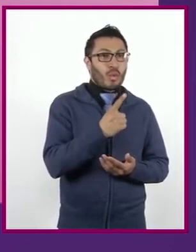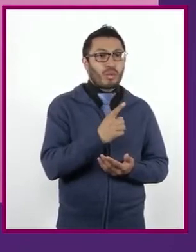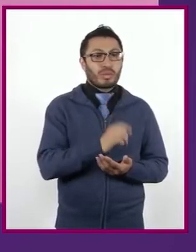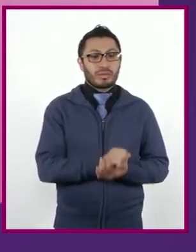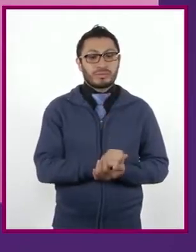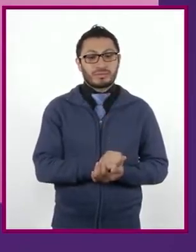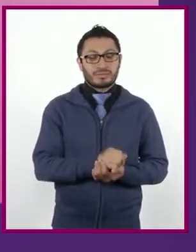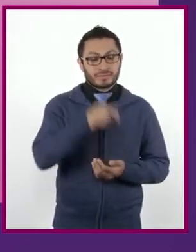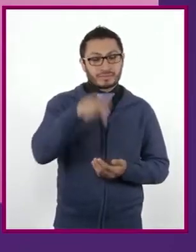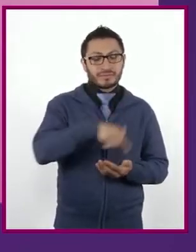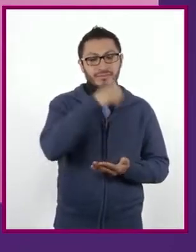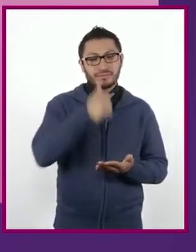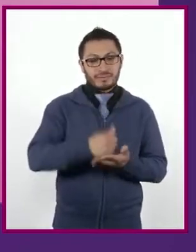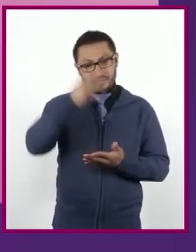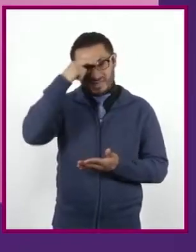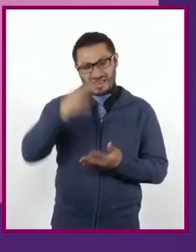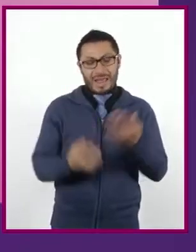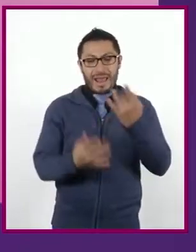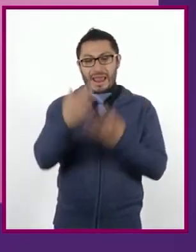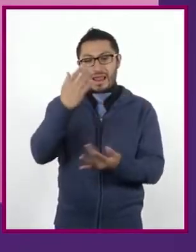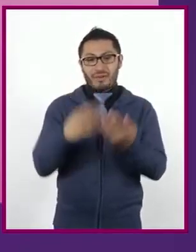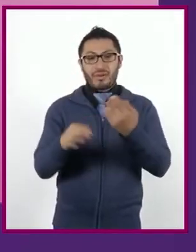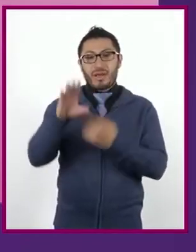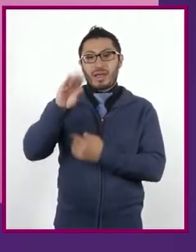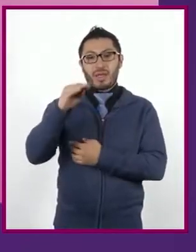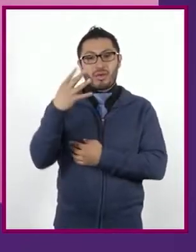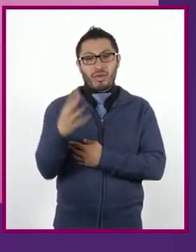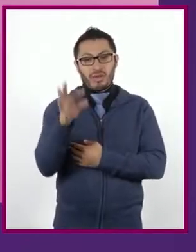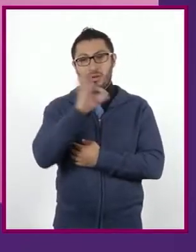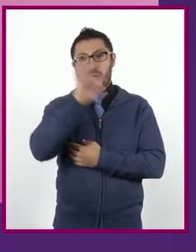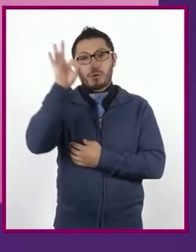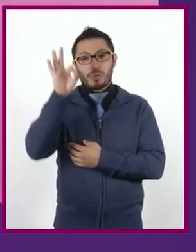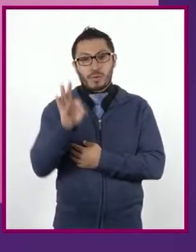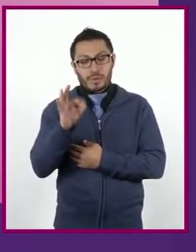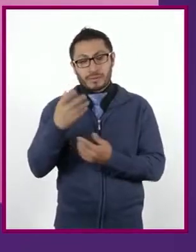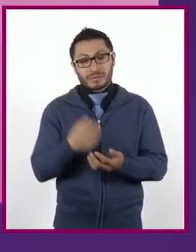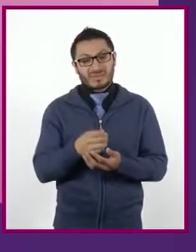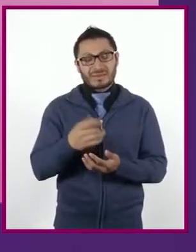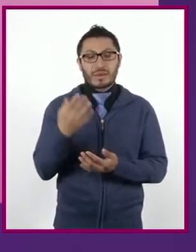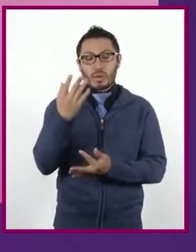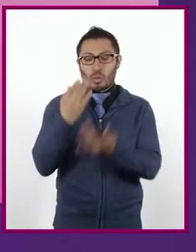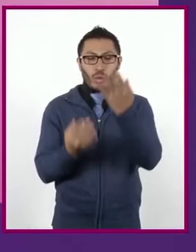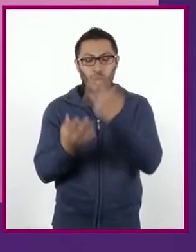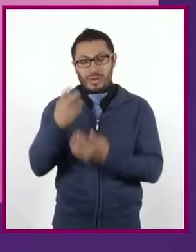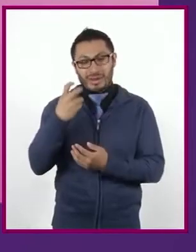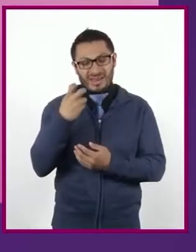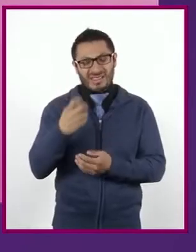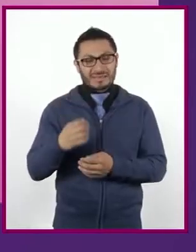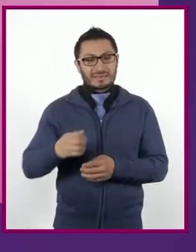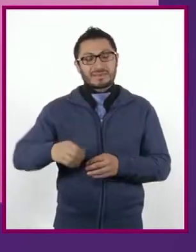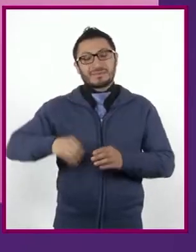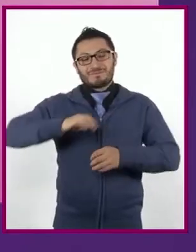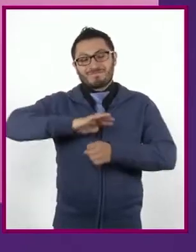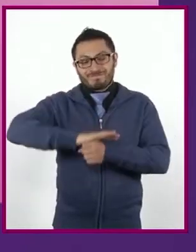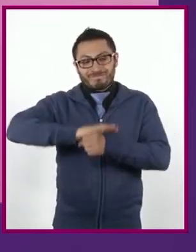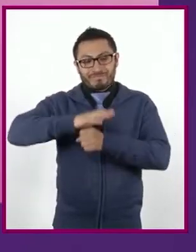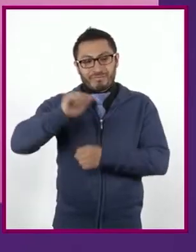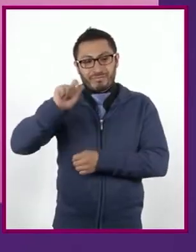En la Ciudad de México, el agua hierve a 94 grados centígrados, ya que la presión atmosférica es